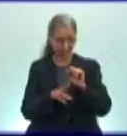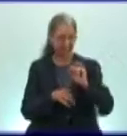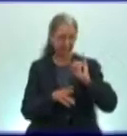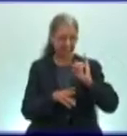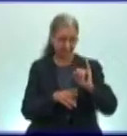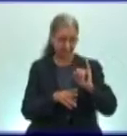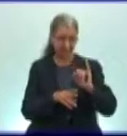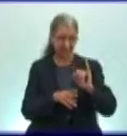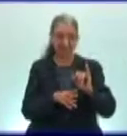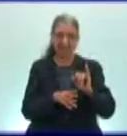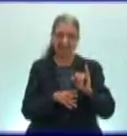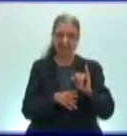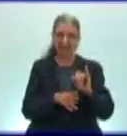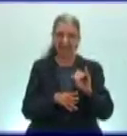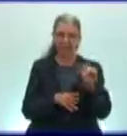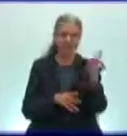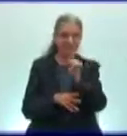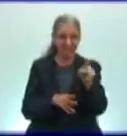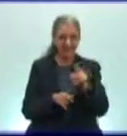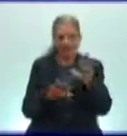atómico de este átomo?